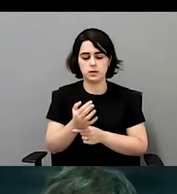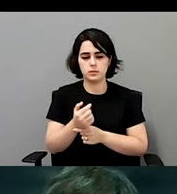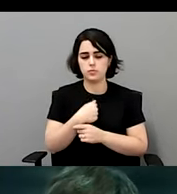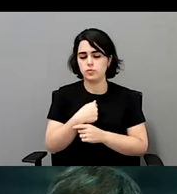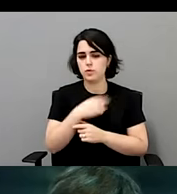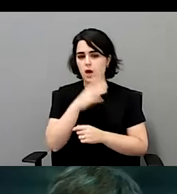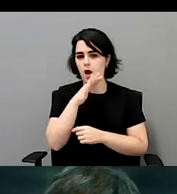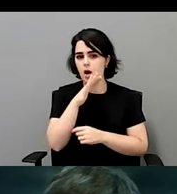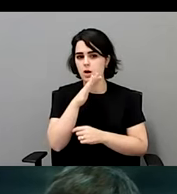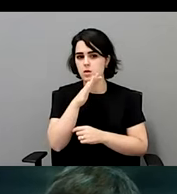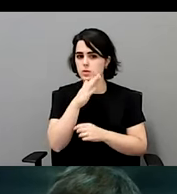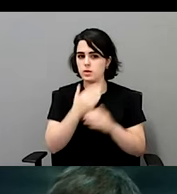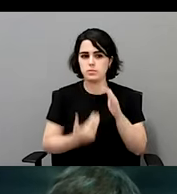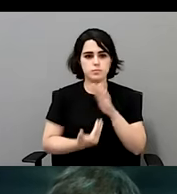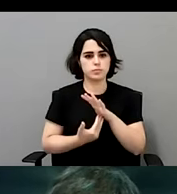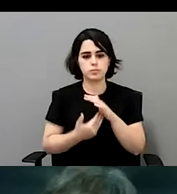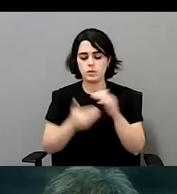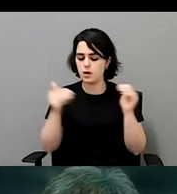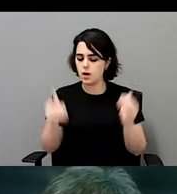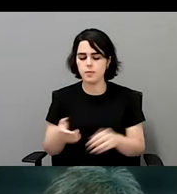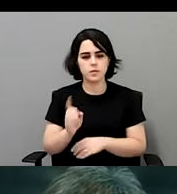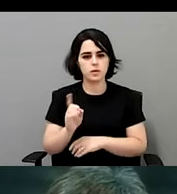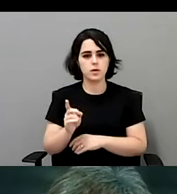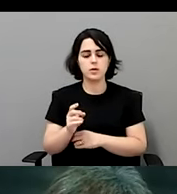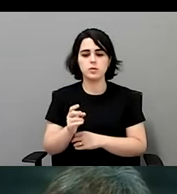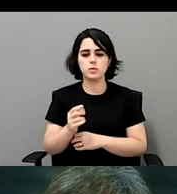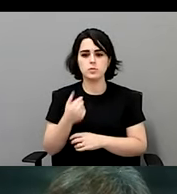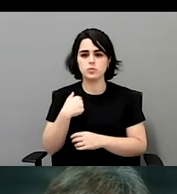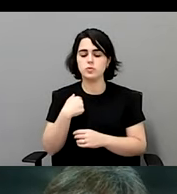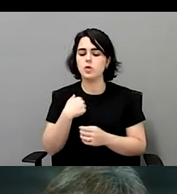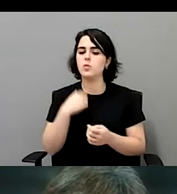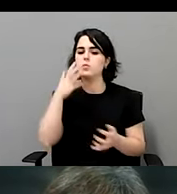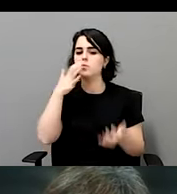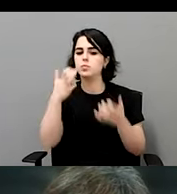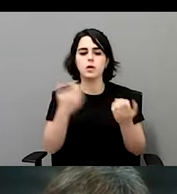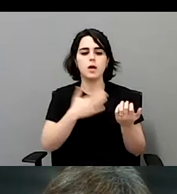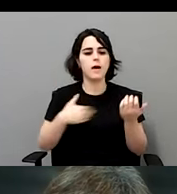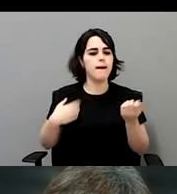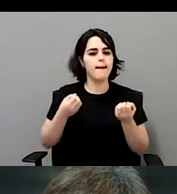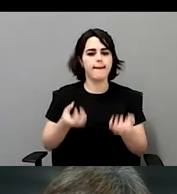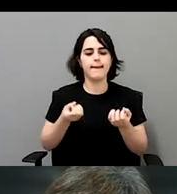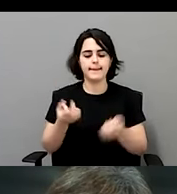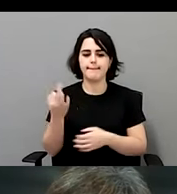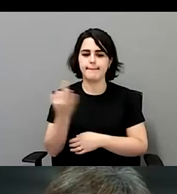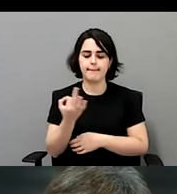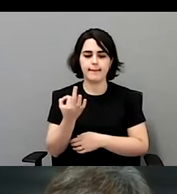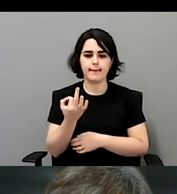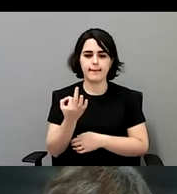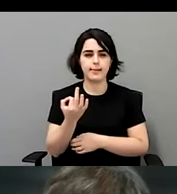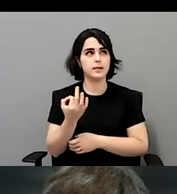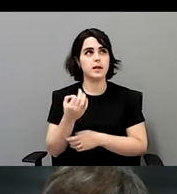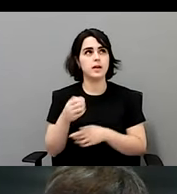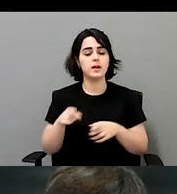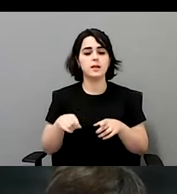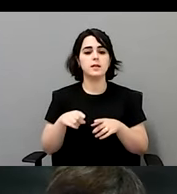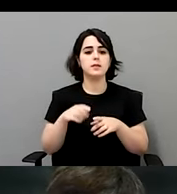no me voy a parar en ello. Lo que sí quiero recalcar es que en mi experiencia